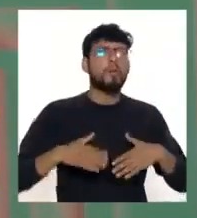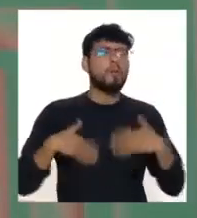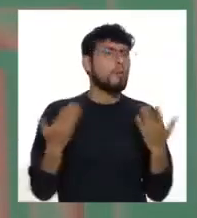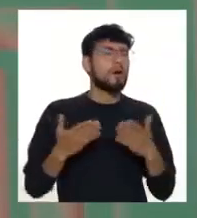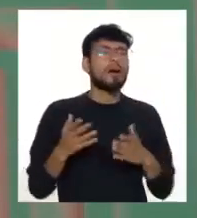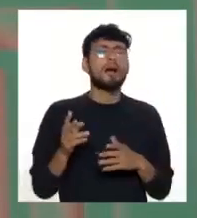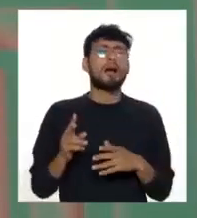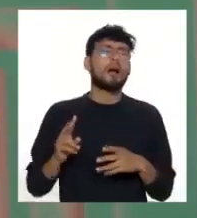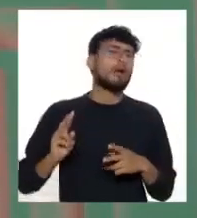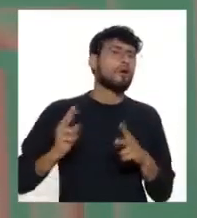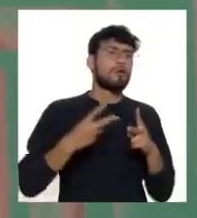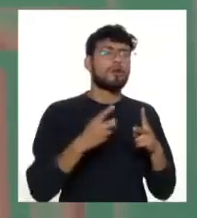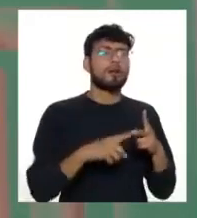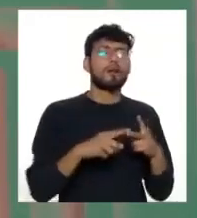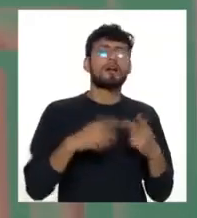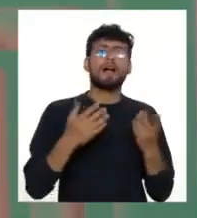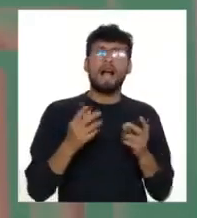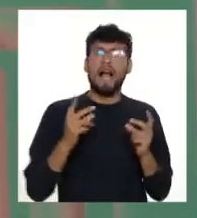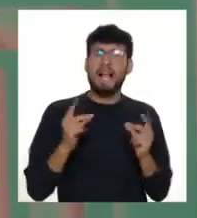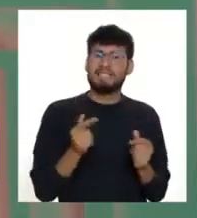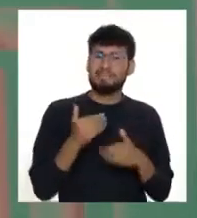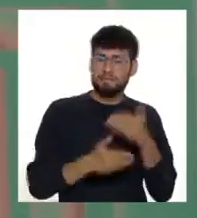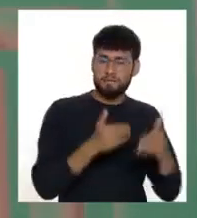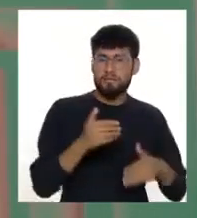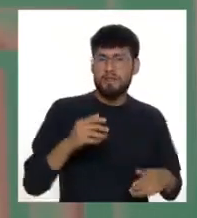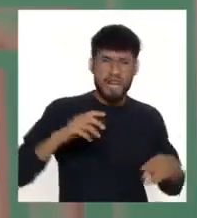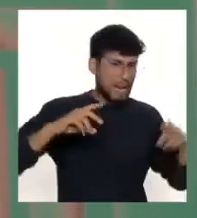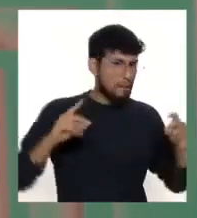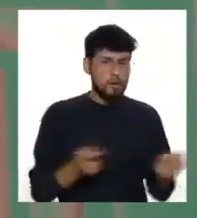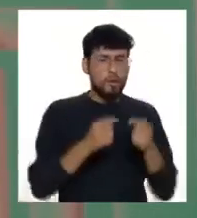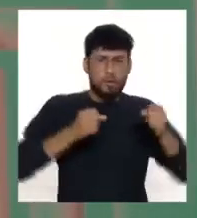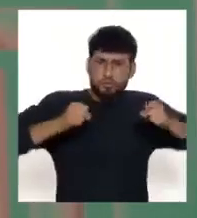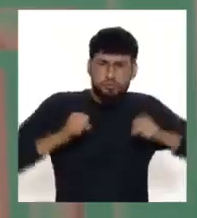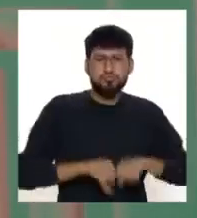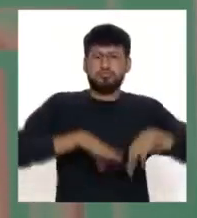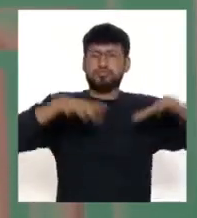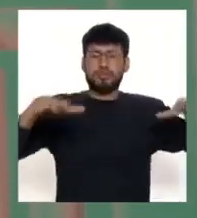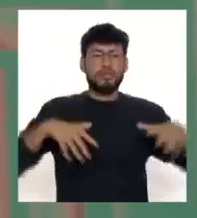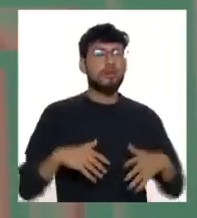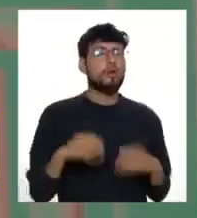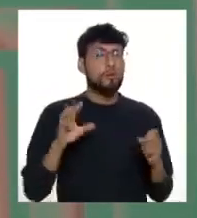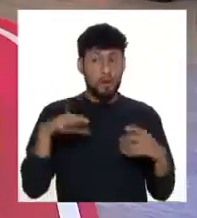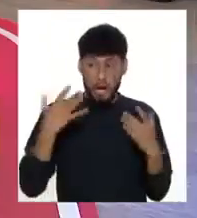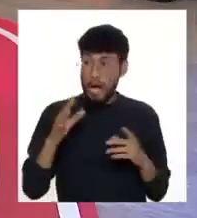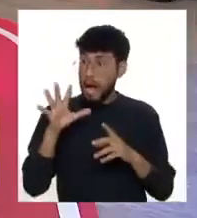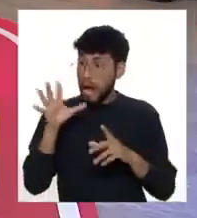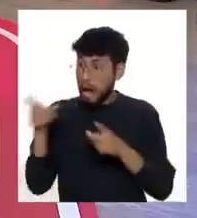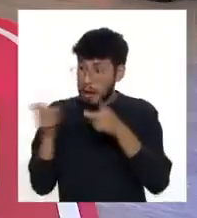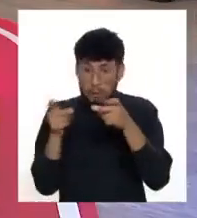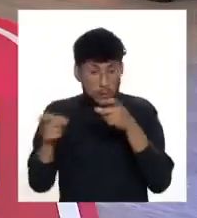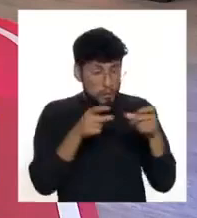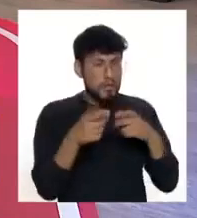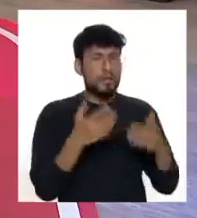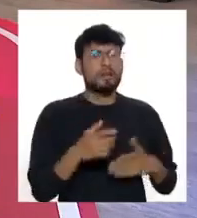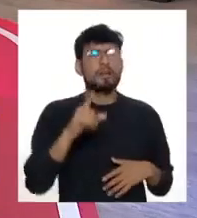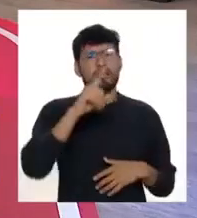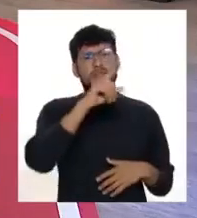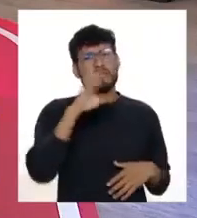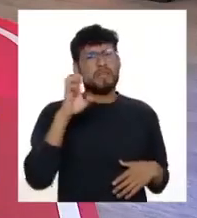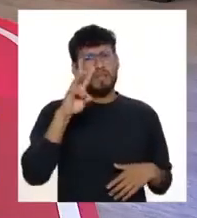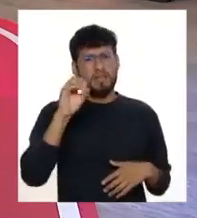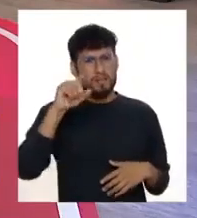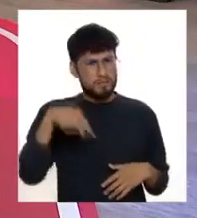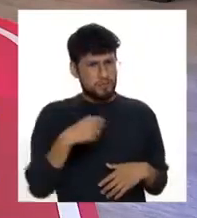a eh a una aceleración a un crecimiento mucho más rápido porque ya encontraron el mercado entonces se les da hasta